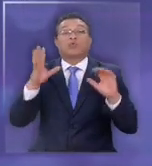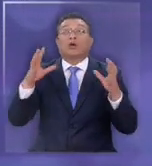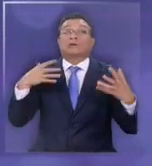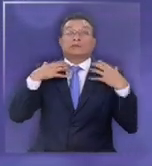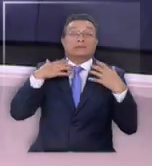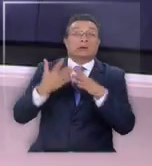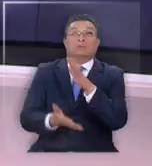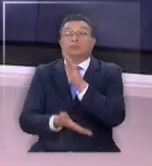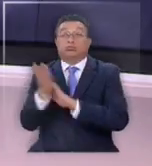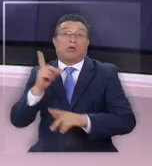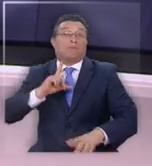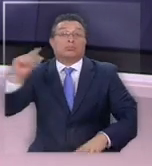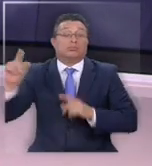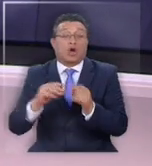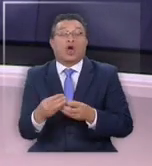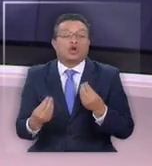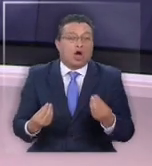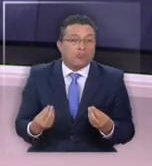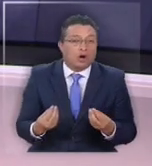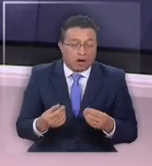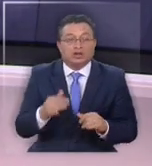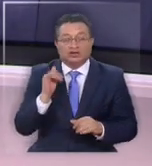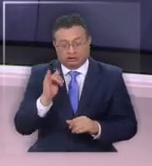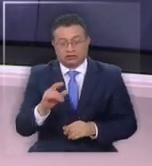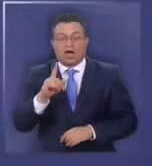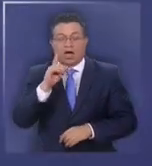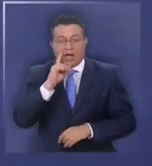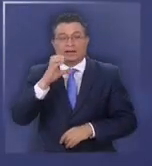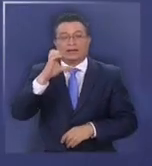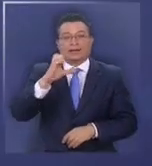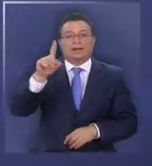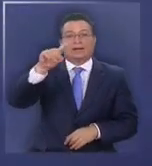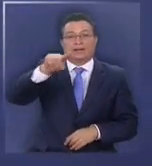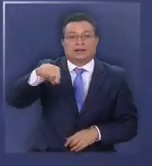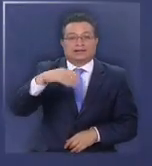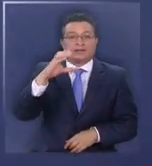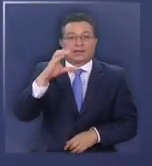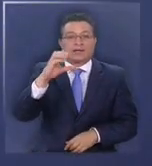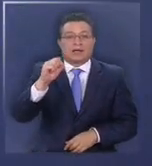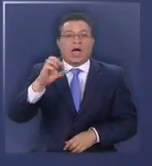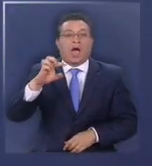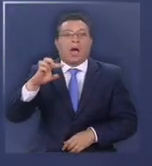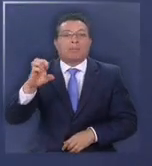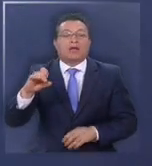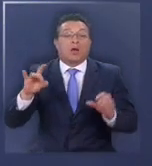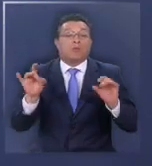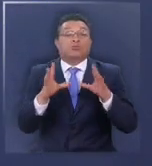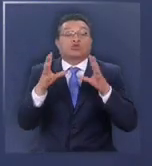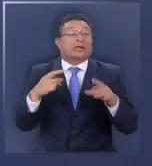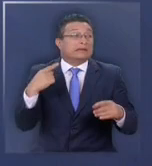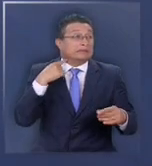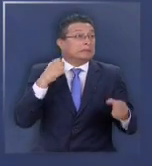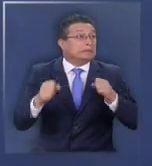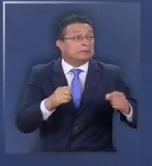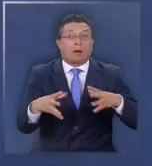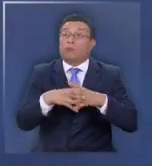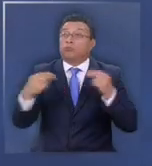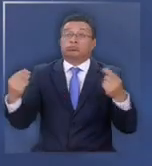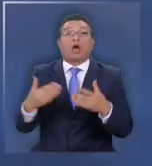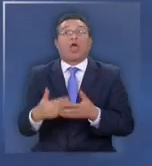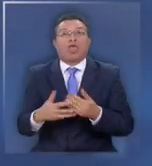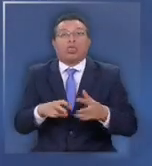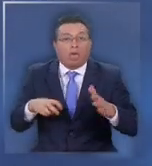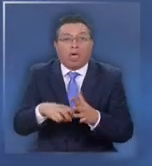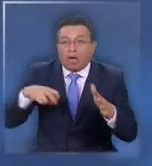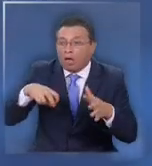hecho esa dirección el exterior igual exactamente esto eso fue lo que no nos atrasó un poco en la apertura de baqueano porque se requería